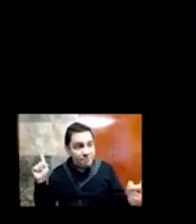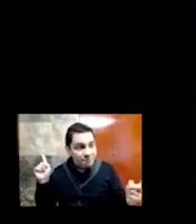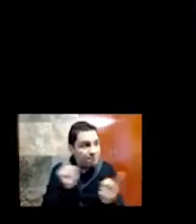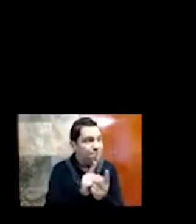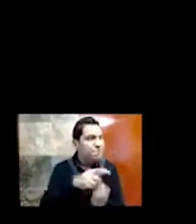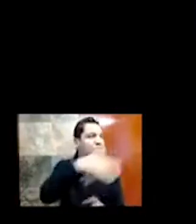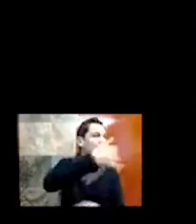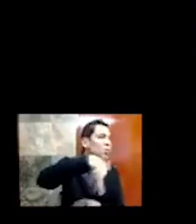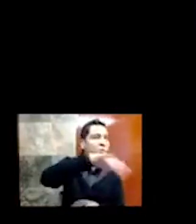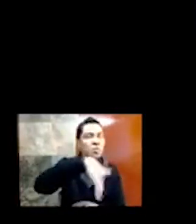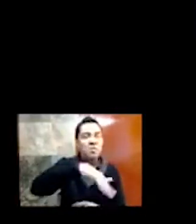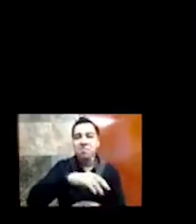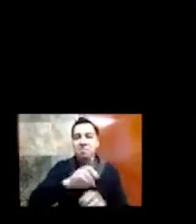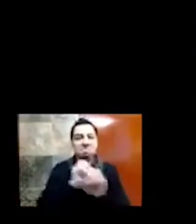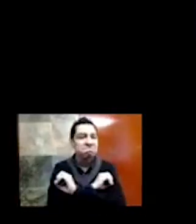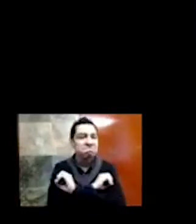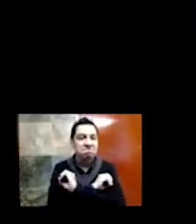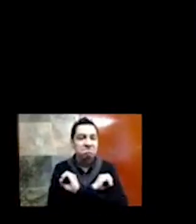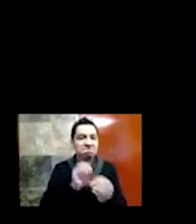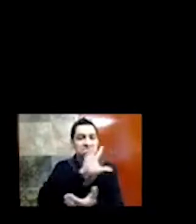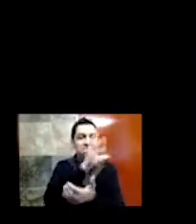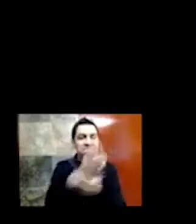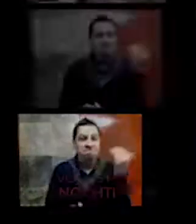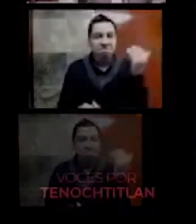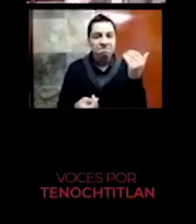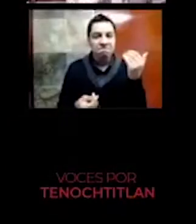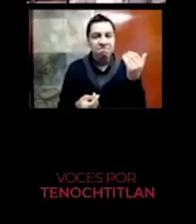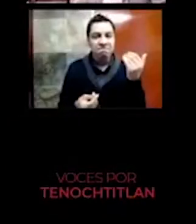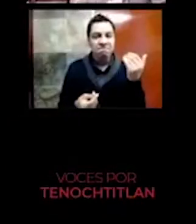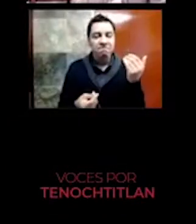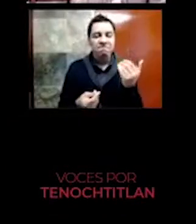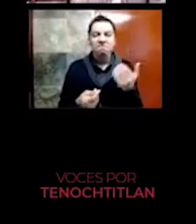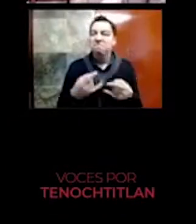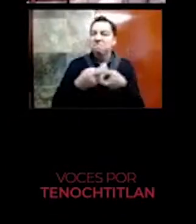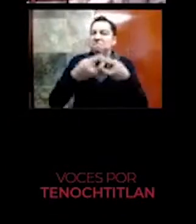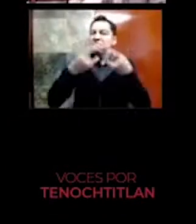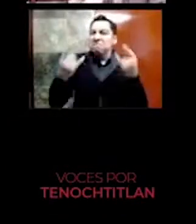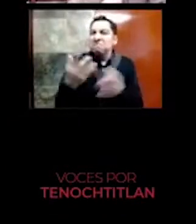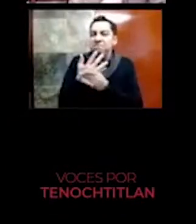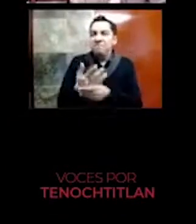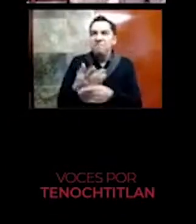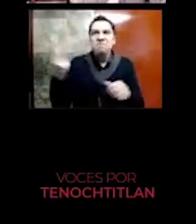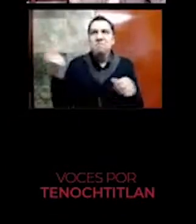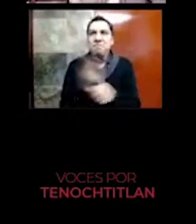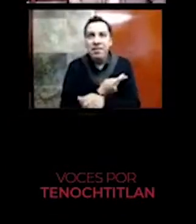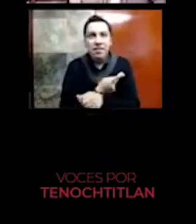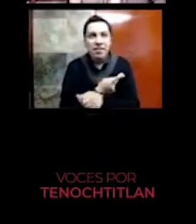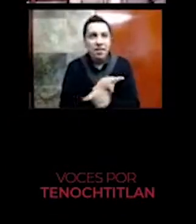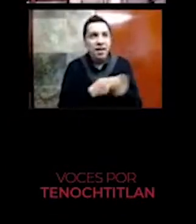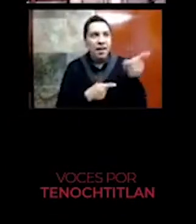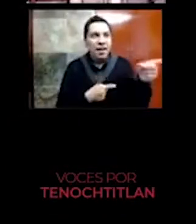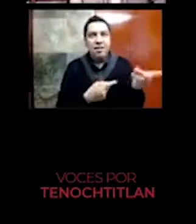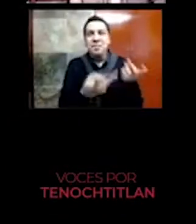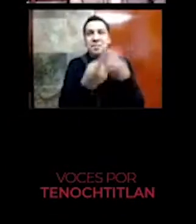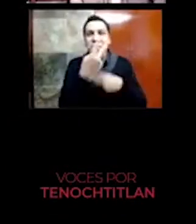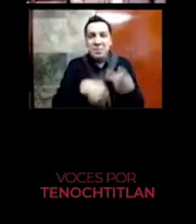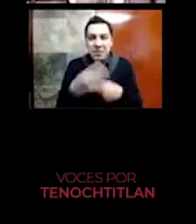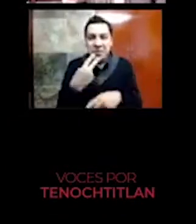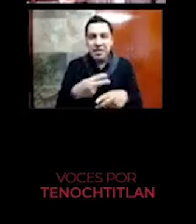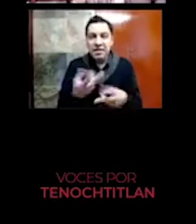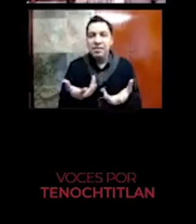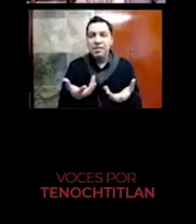en la visión de los vencidos, León Portilla dice: ¿qué hubiera pasado si hubiera habido un Tlacaelel en la presencia